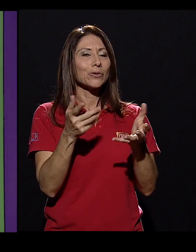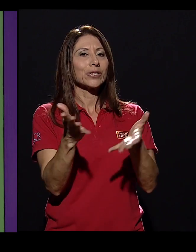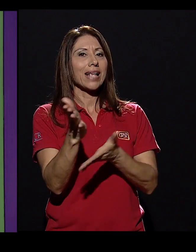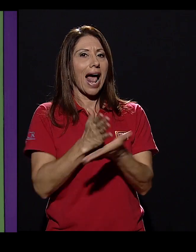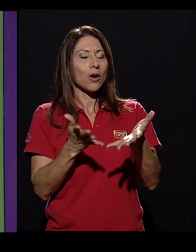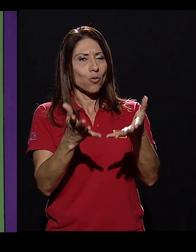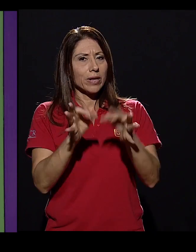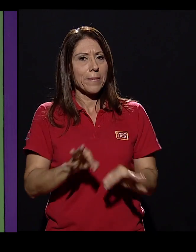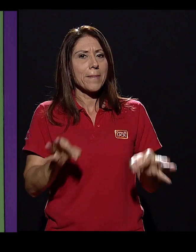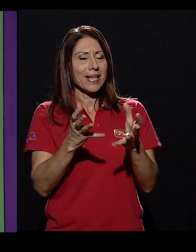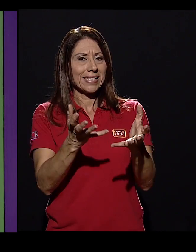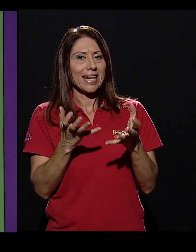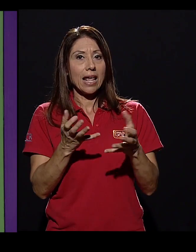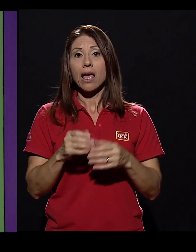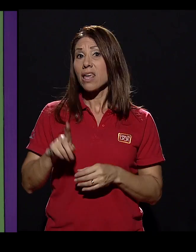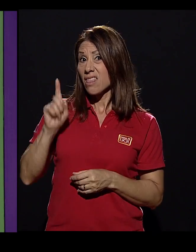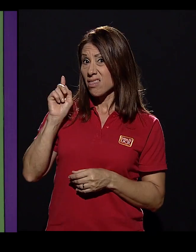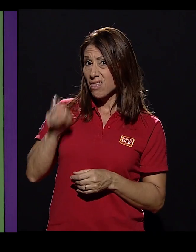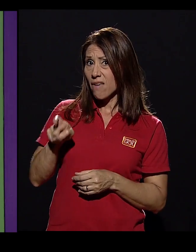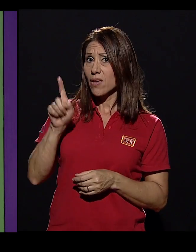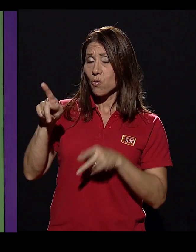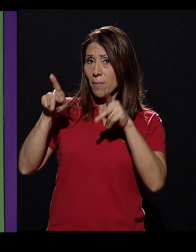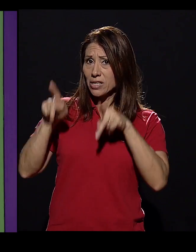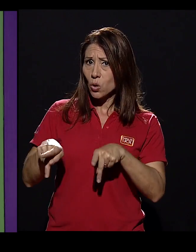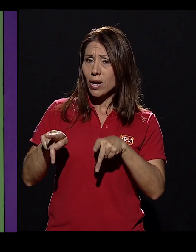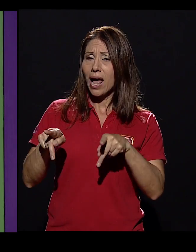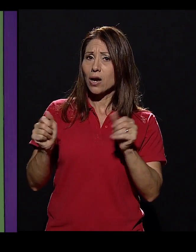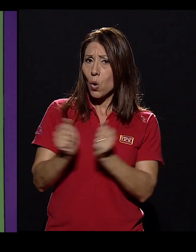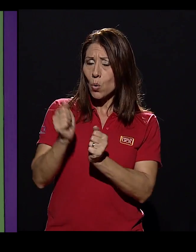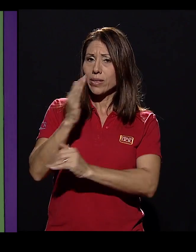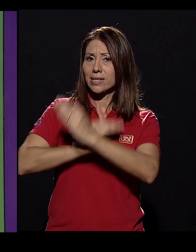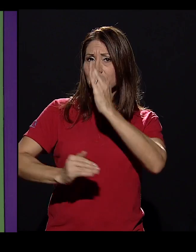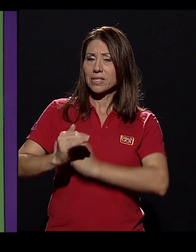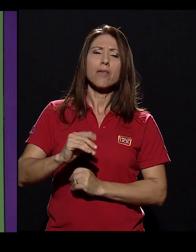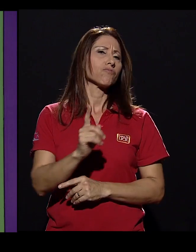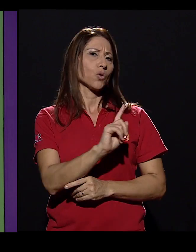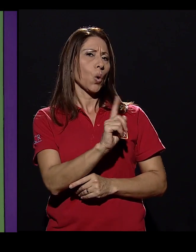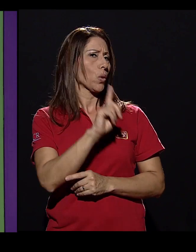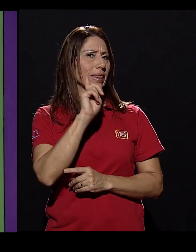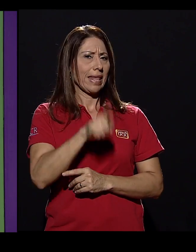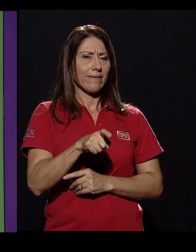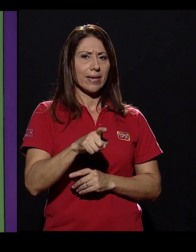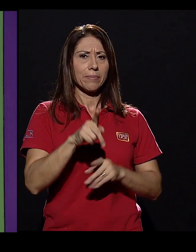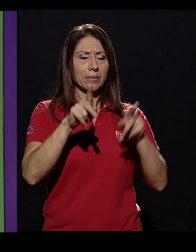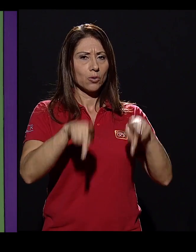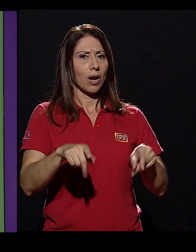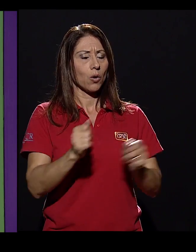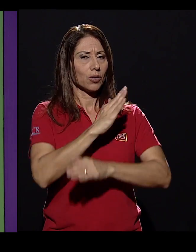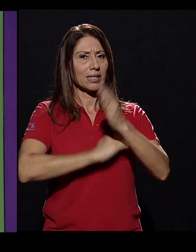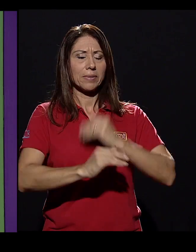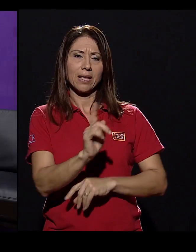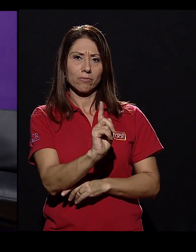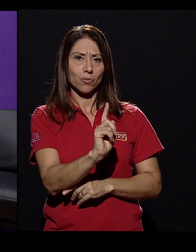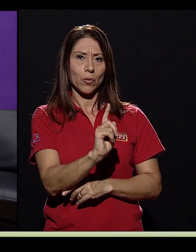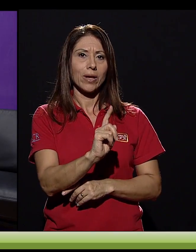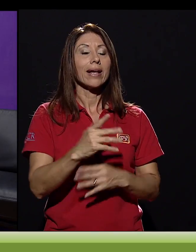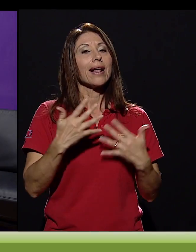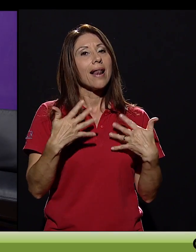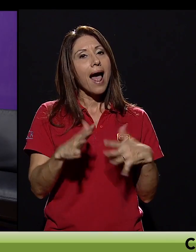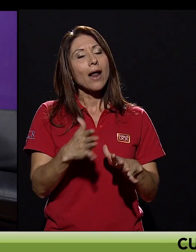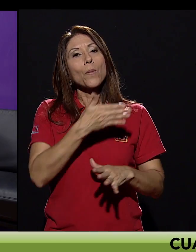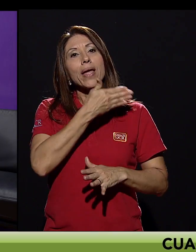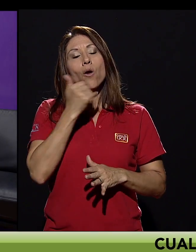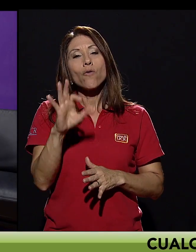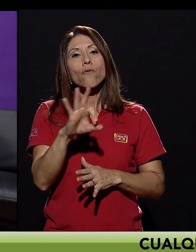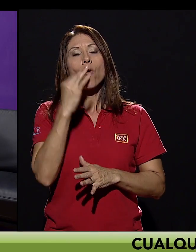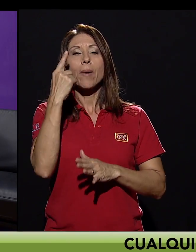se buscaba, ¿verdad? Efectivamente. ¿Y tiene que ser una persona en condición de discapacidad? No tiene que ser una persona en condición de discapacidad. Claro que